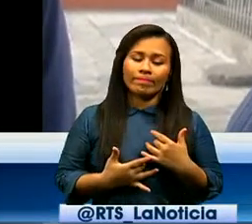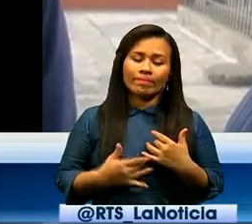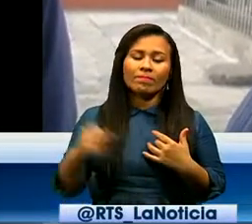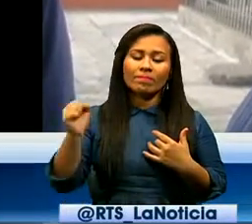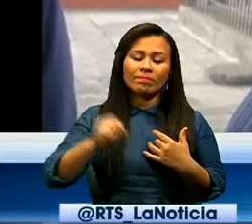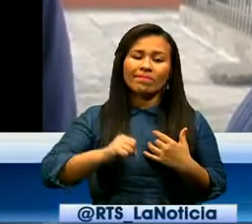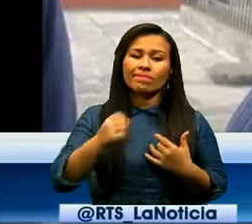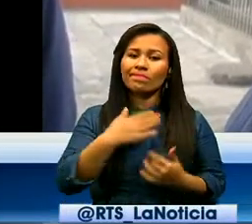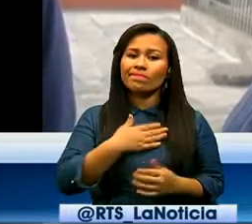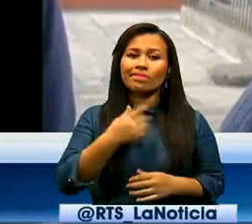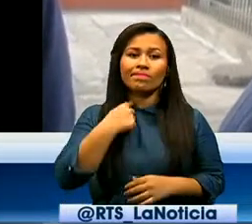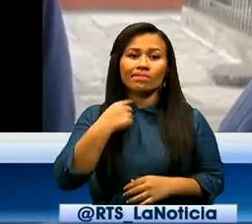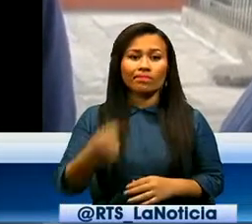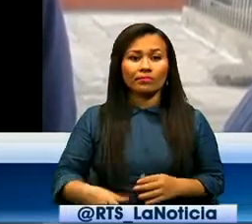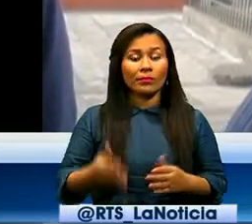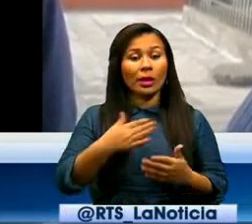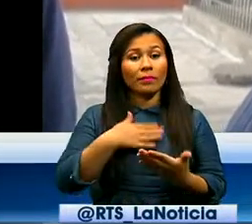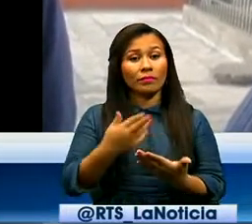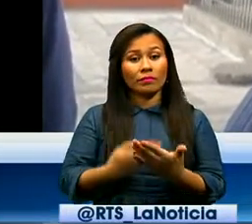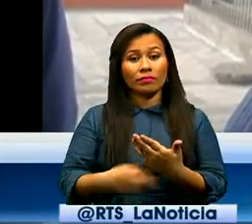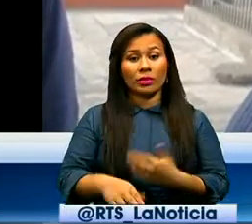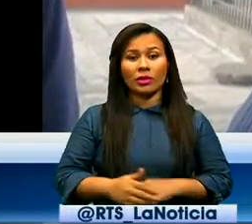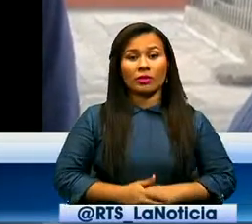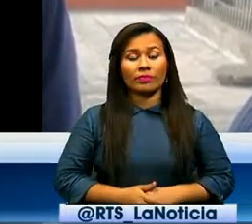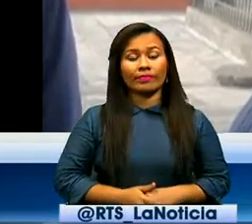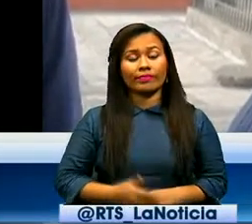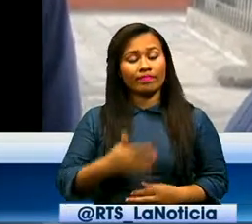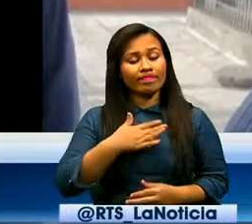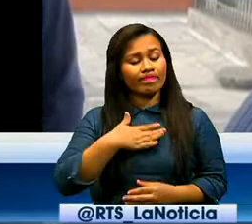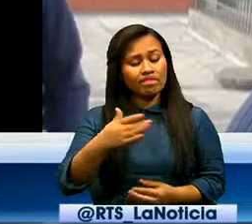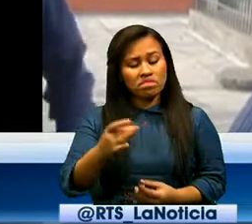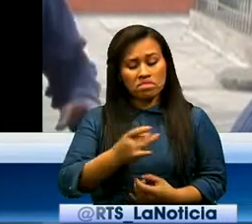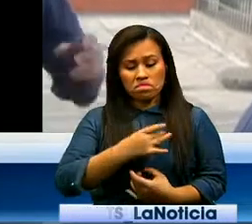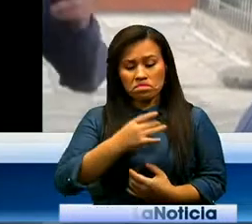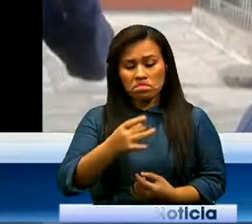está, y rogaría lo más